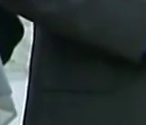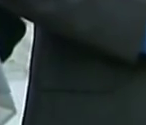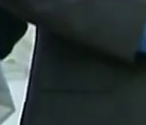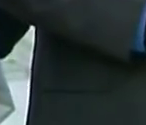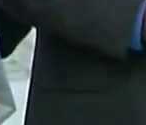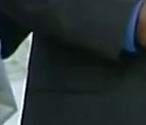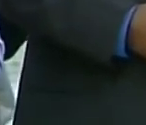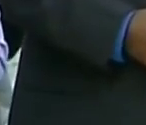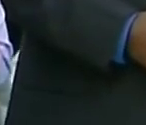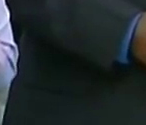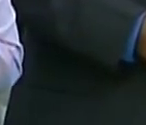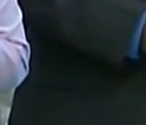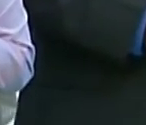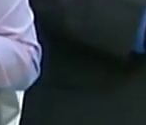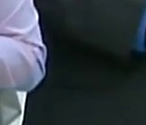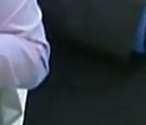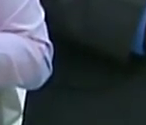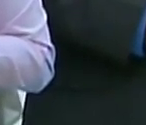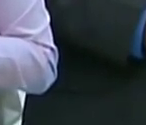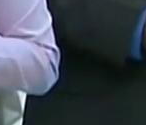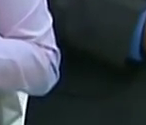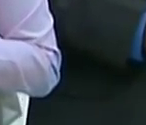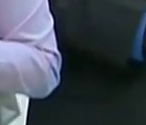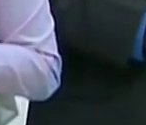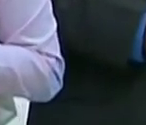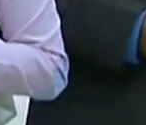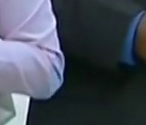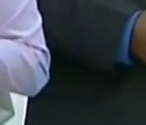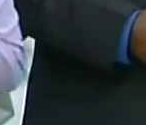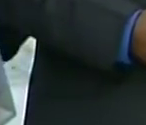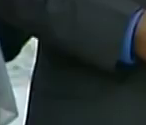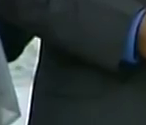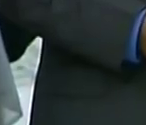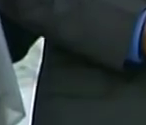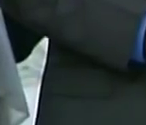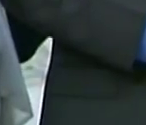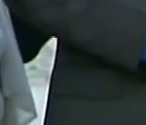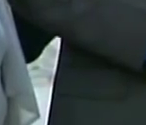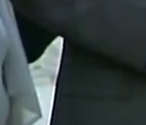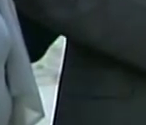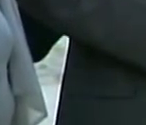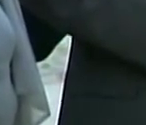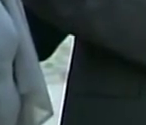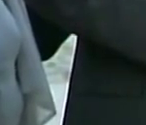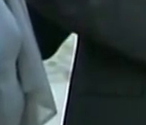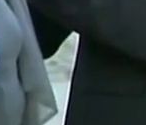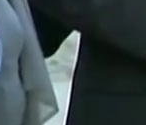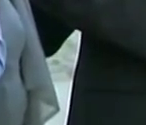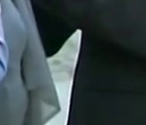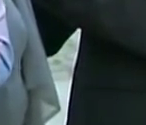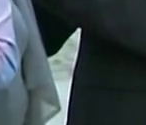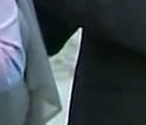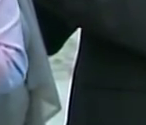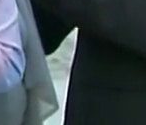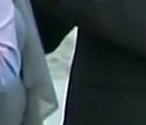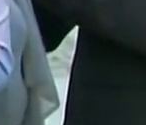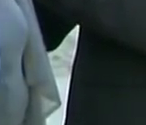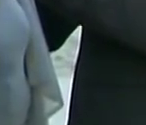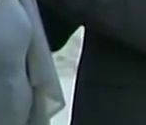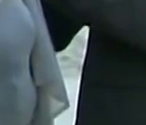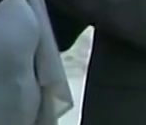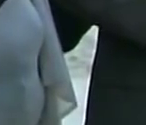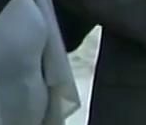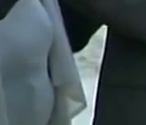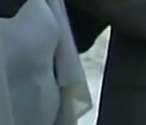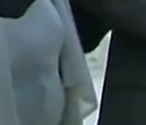Sánchez, quien también se encuentra presente y hace parte de todo este trabajo que es el Petro, el acuerdo que ha sido aprobado